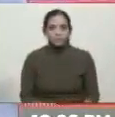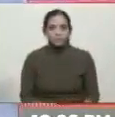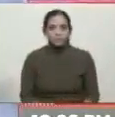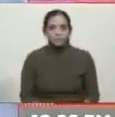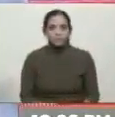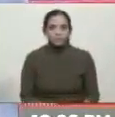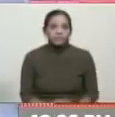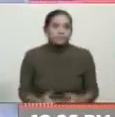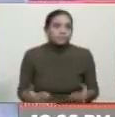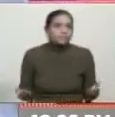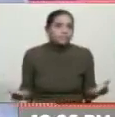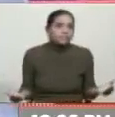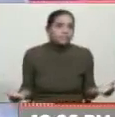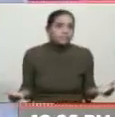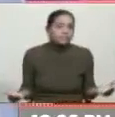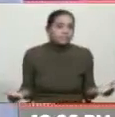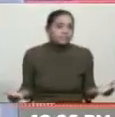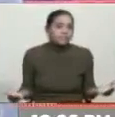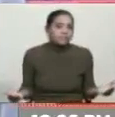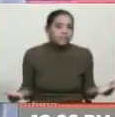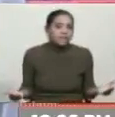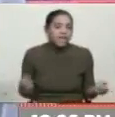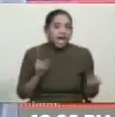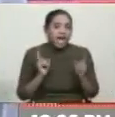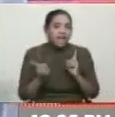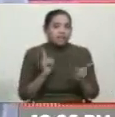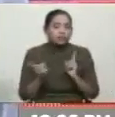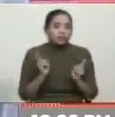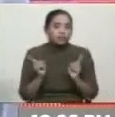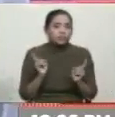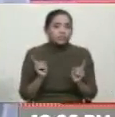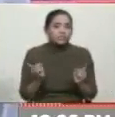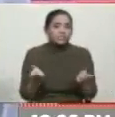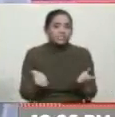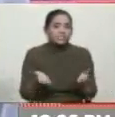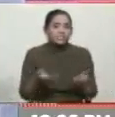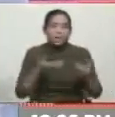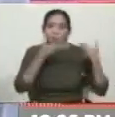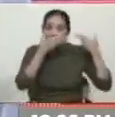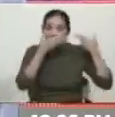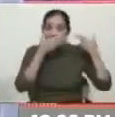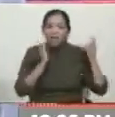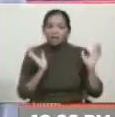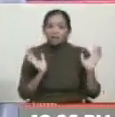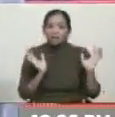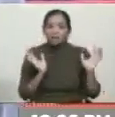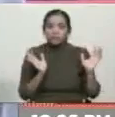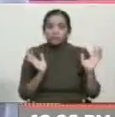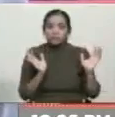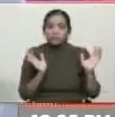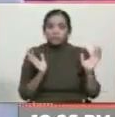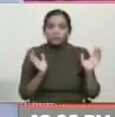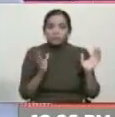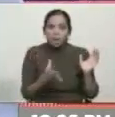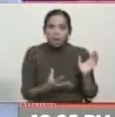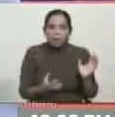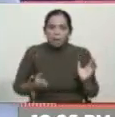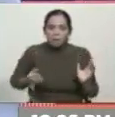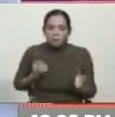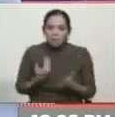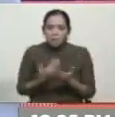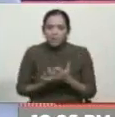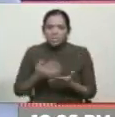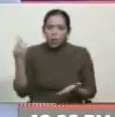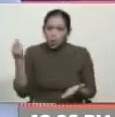¿Será que algunos secuestraron las propuestas originarias de los congresos?